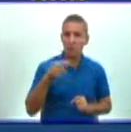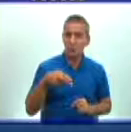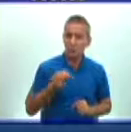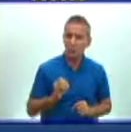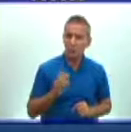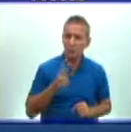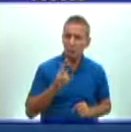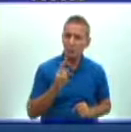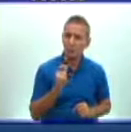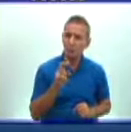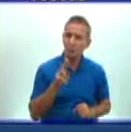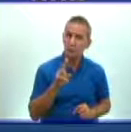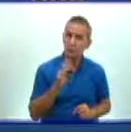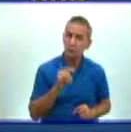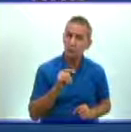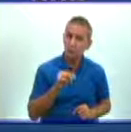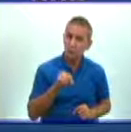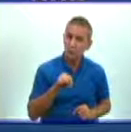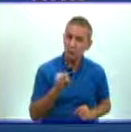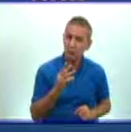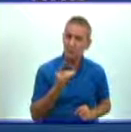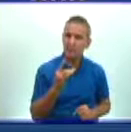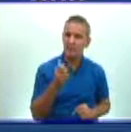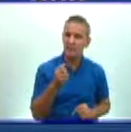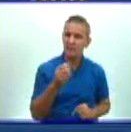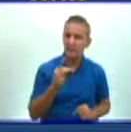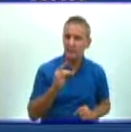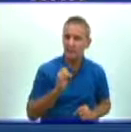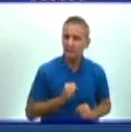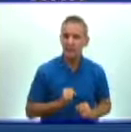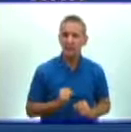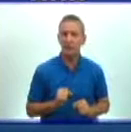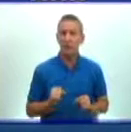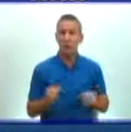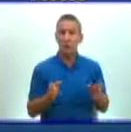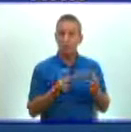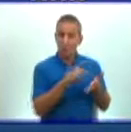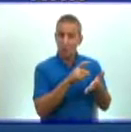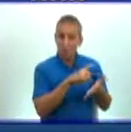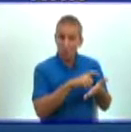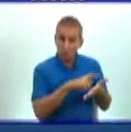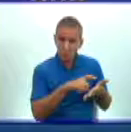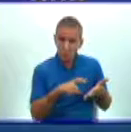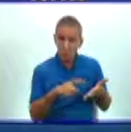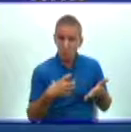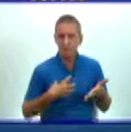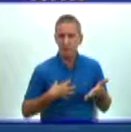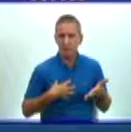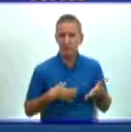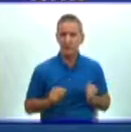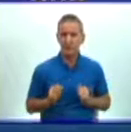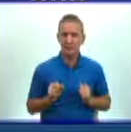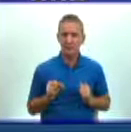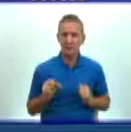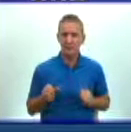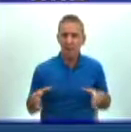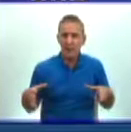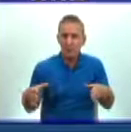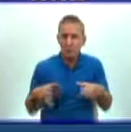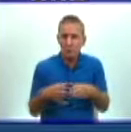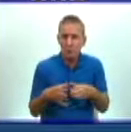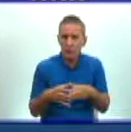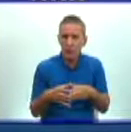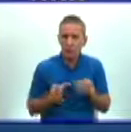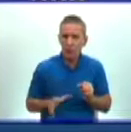Un texto tiene unidad cuando todas las oraciones giran en torno a su idea central.